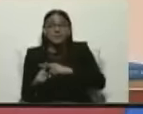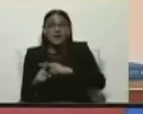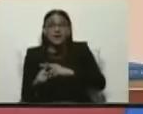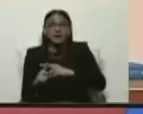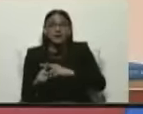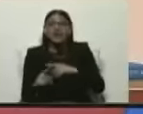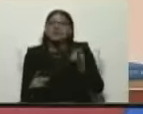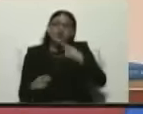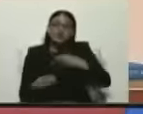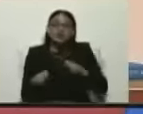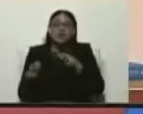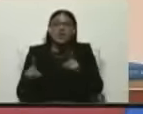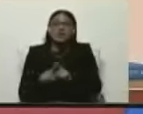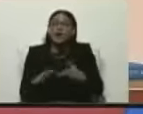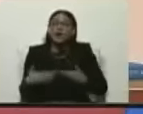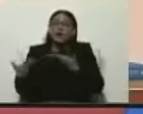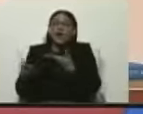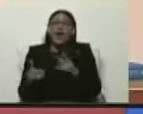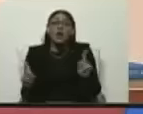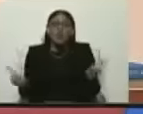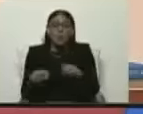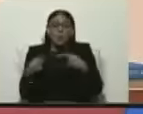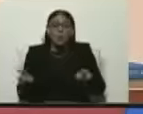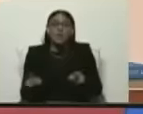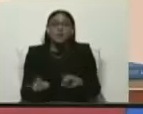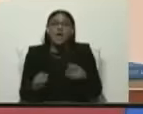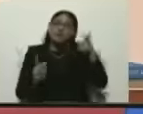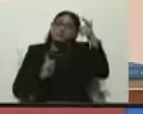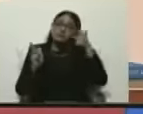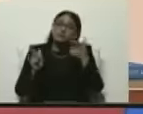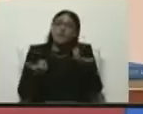de cumpleaños para el comandante. Cumple 70 años.